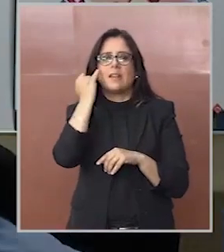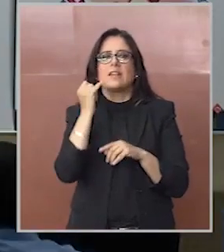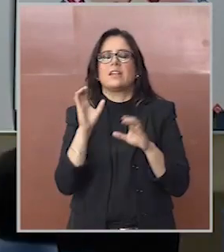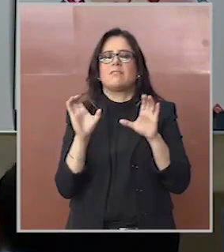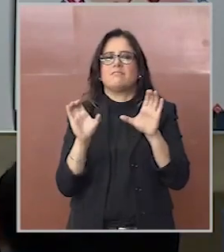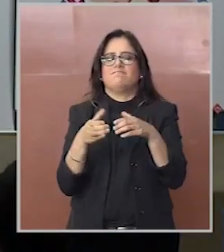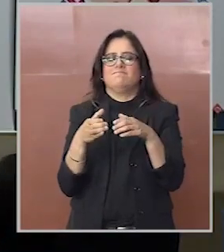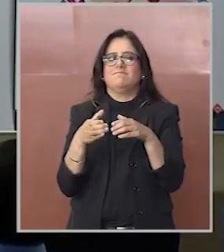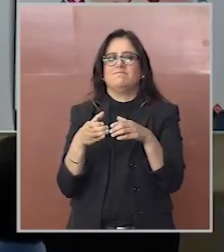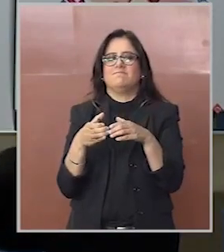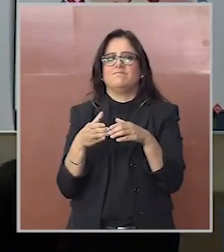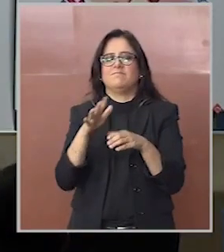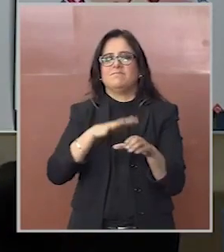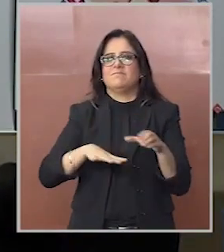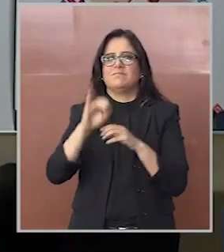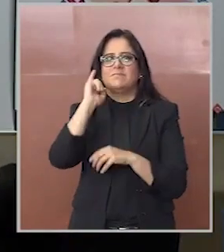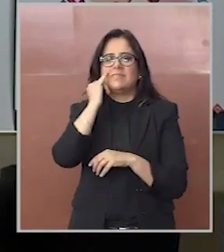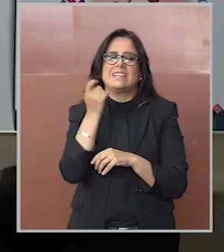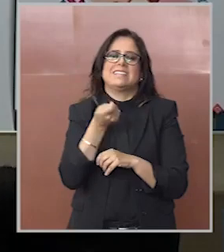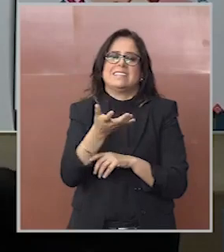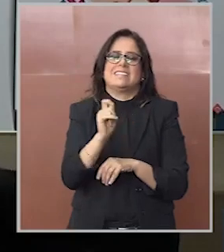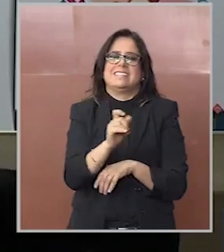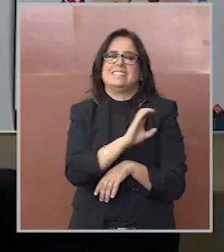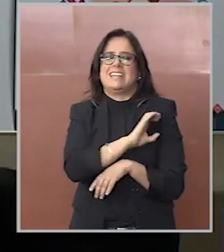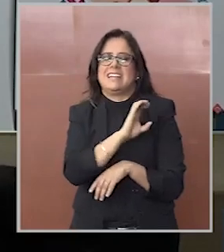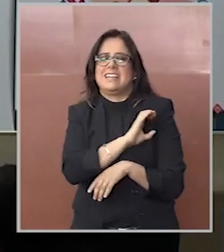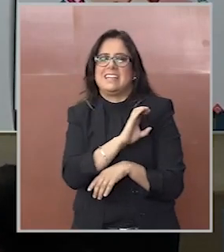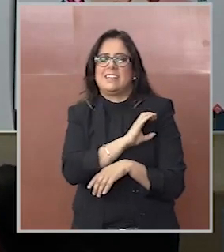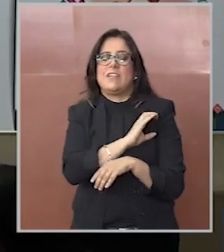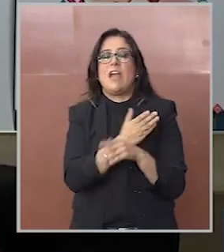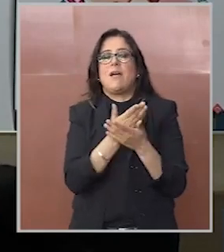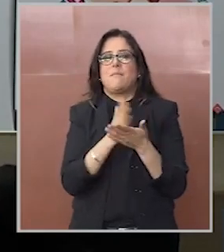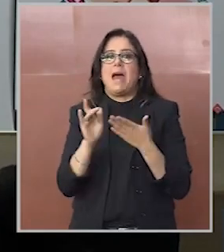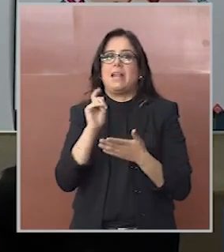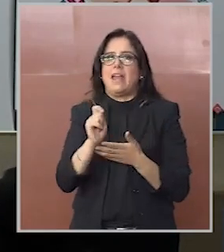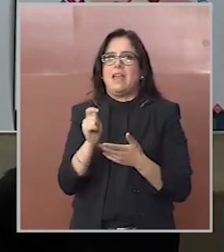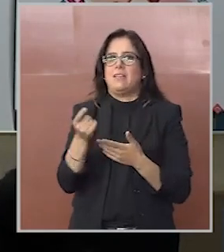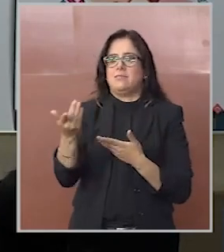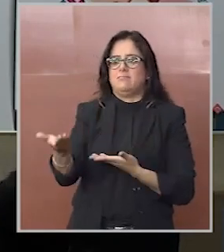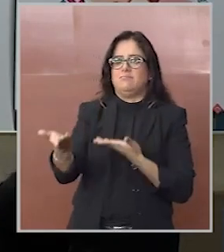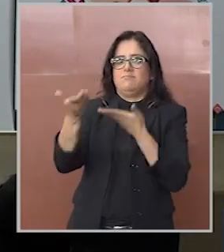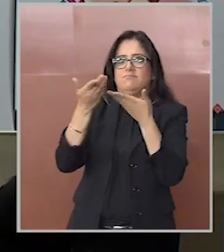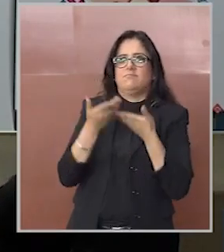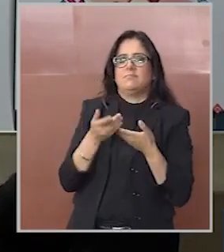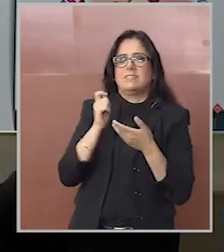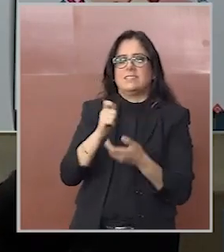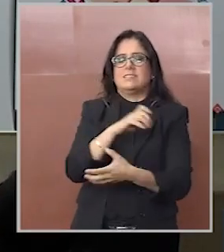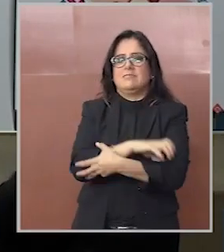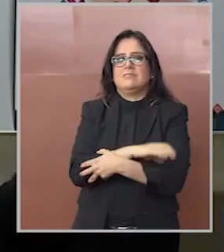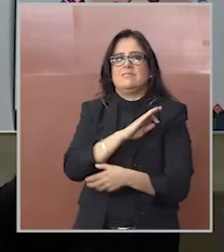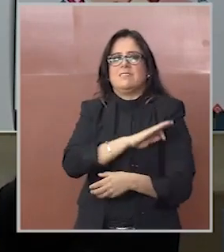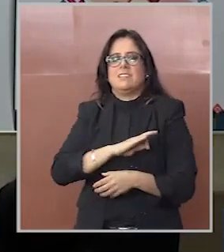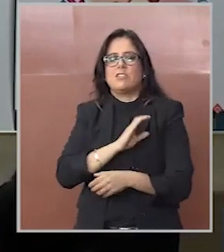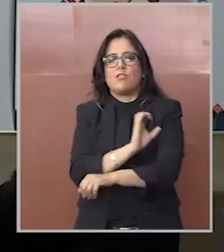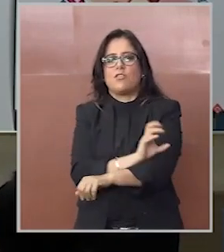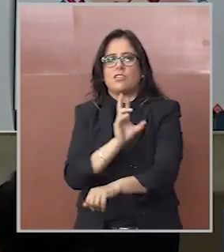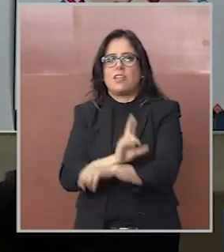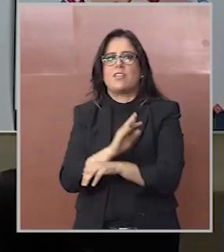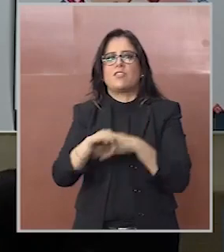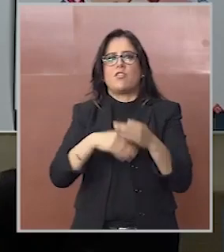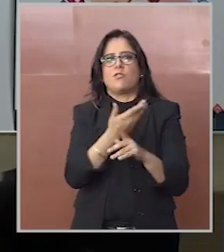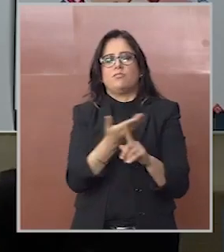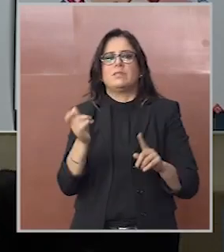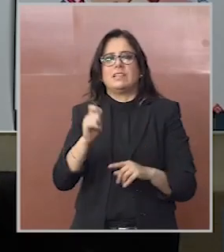abogadas indígenas de la Ray como le llamamos eh de cariño y quienes han sido además eh las principales